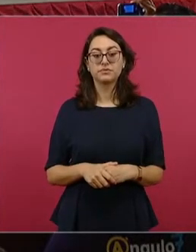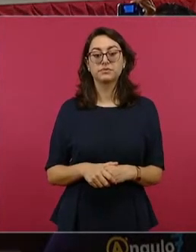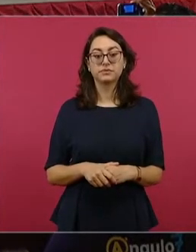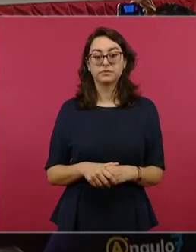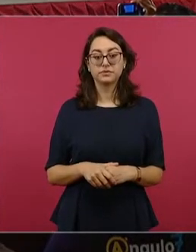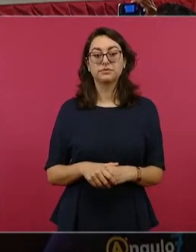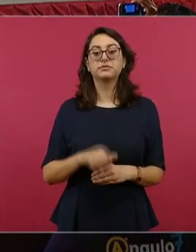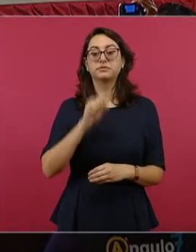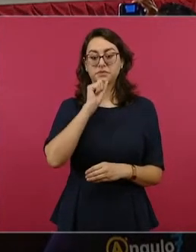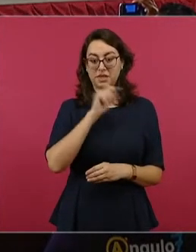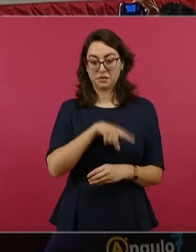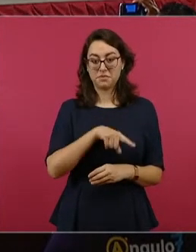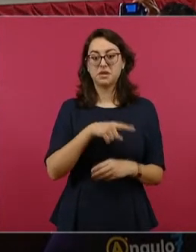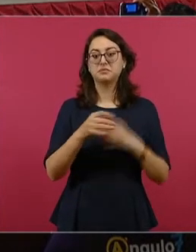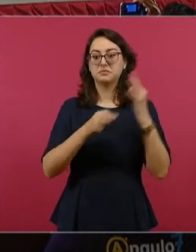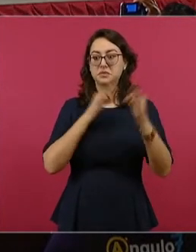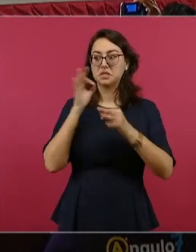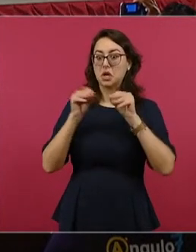también el tema.